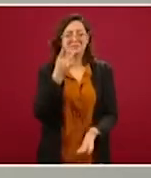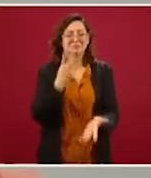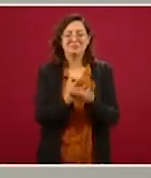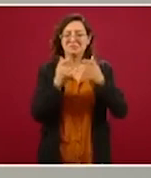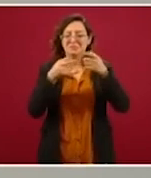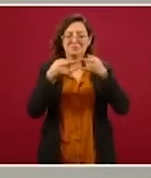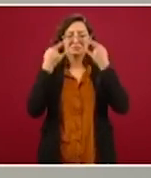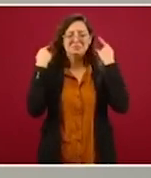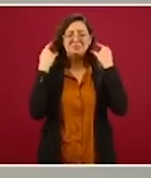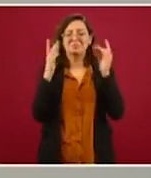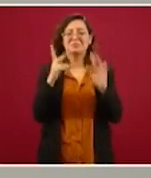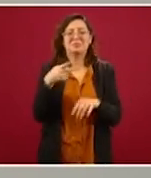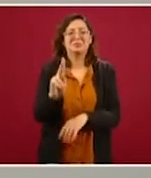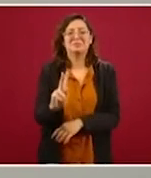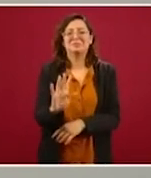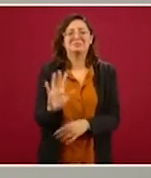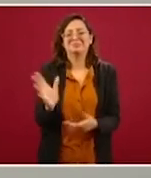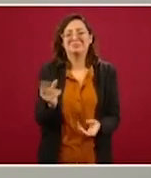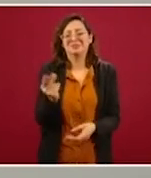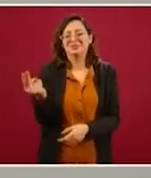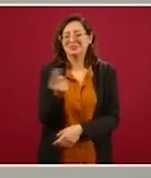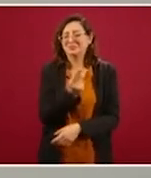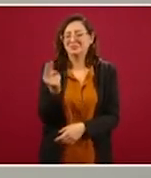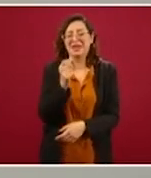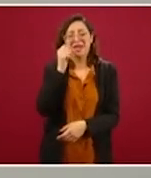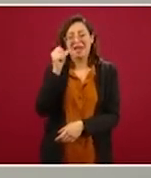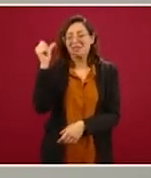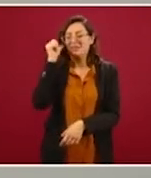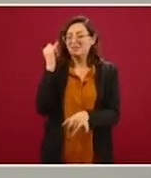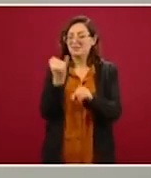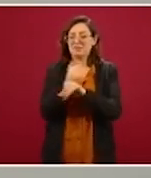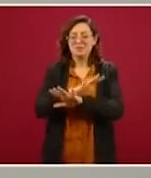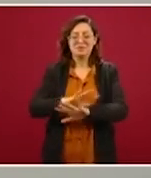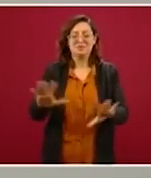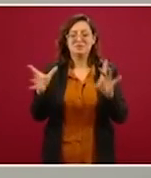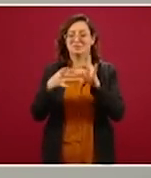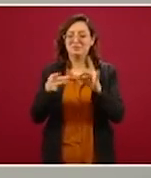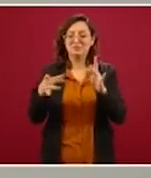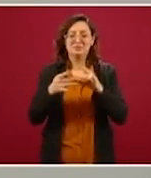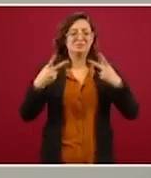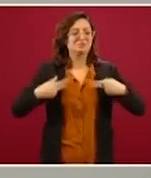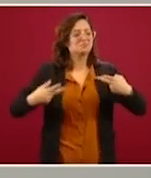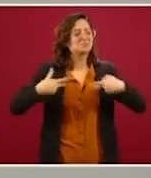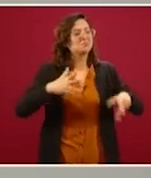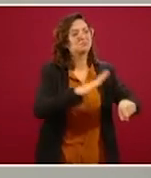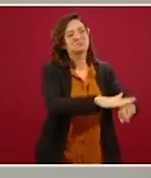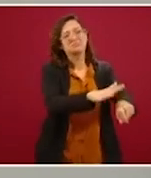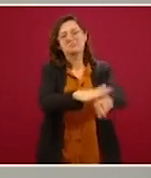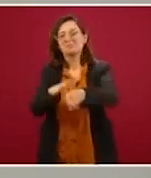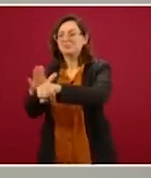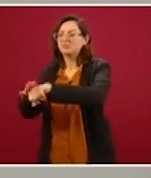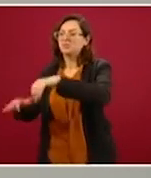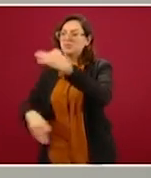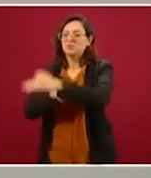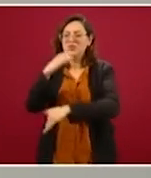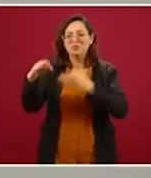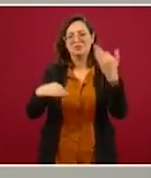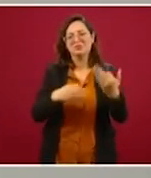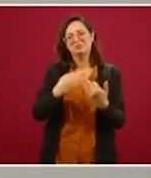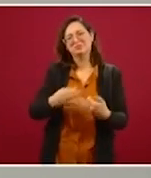la información técnica muy puntual, muy clara, llamando a la población, llamando a todos nosotros y